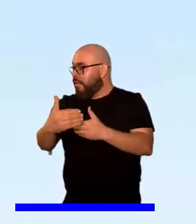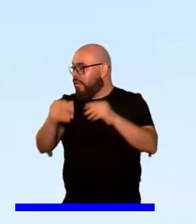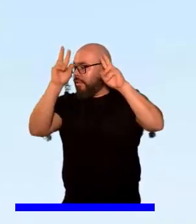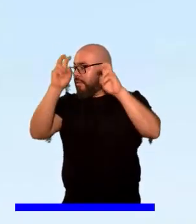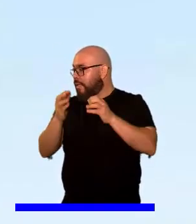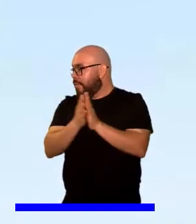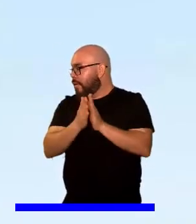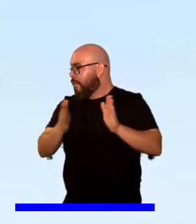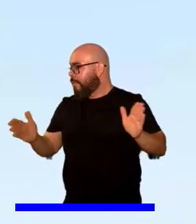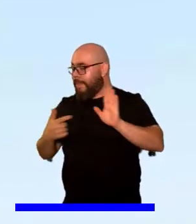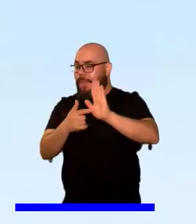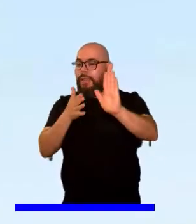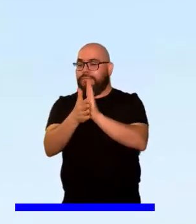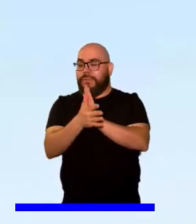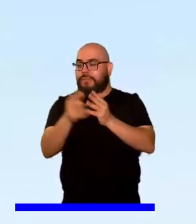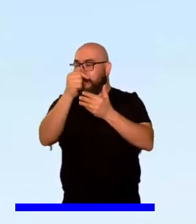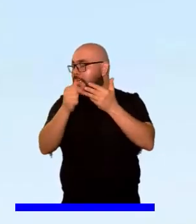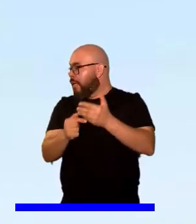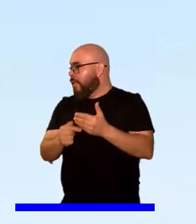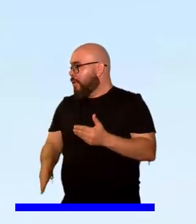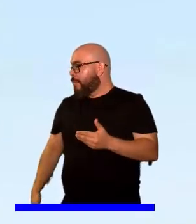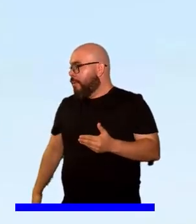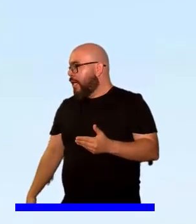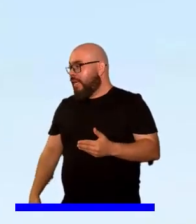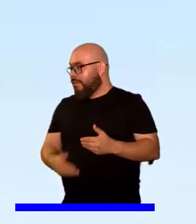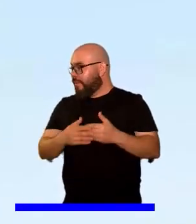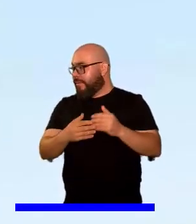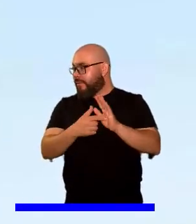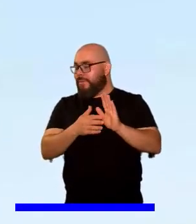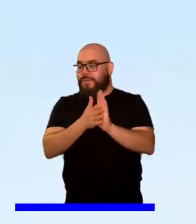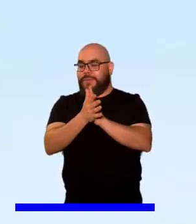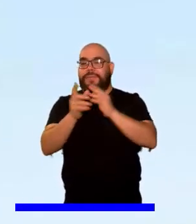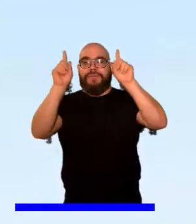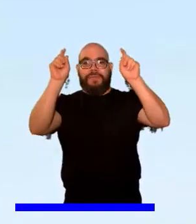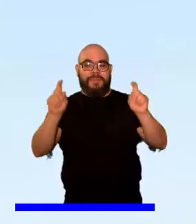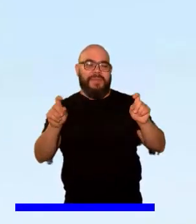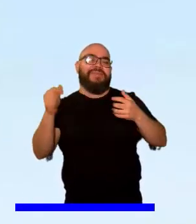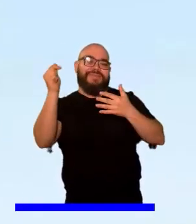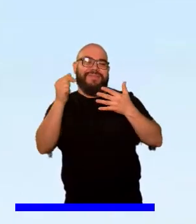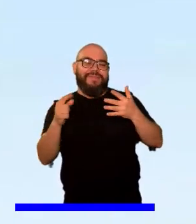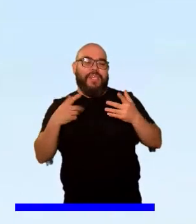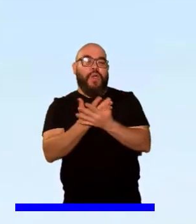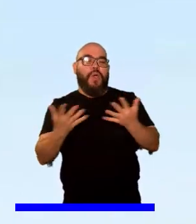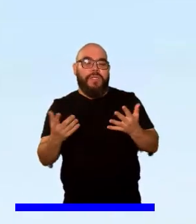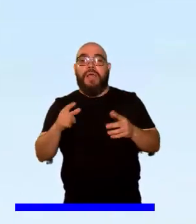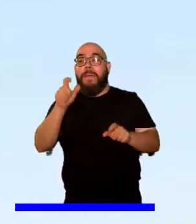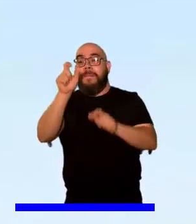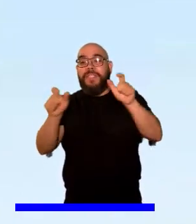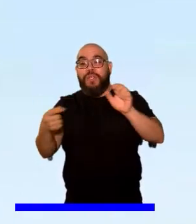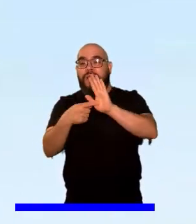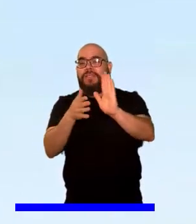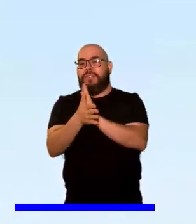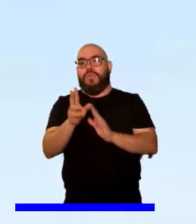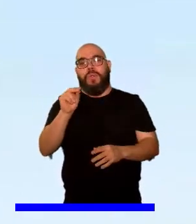gracias a esto. ¿Cómo impacta esto? De la misma forma. Aquellas personas que no se adaptaron a